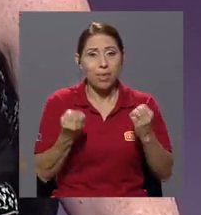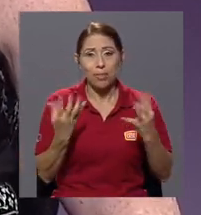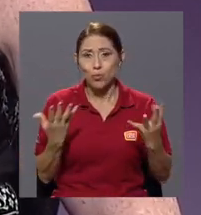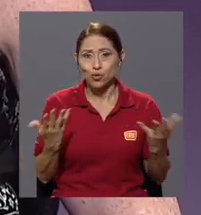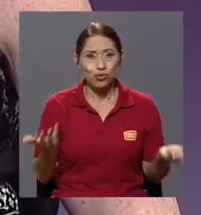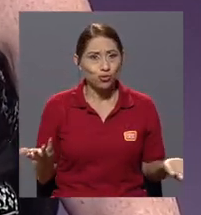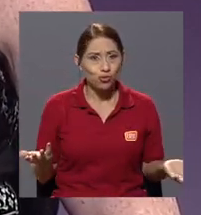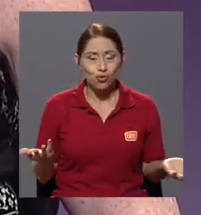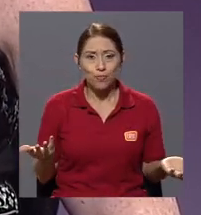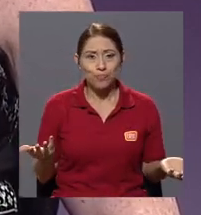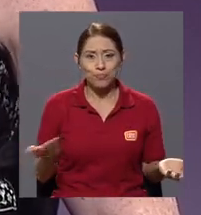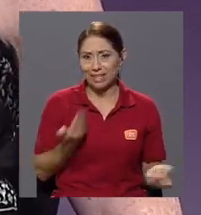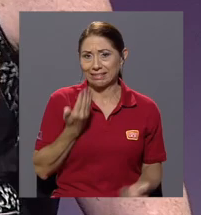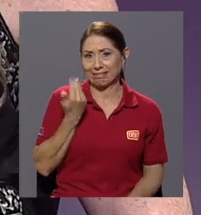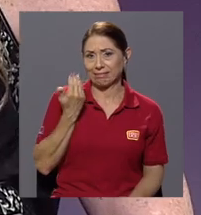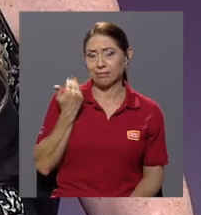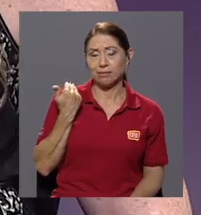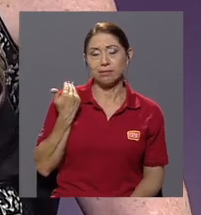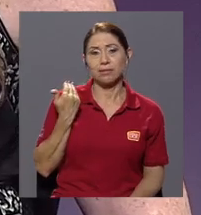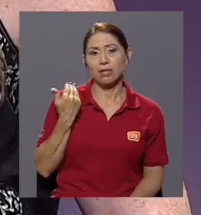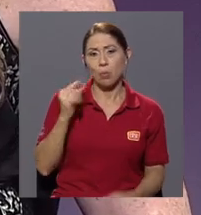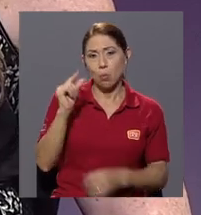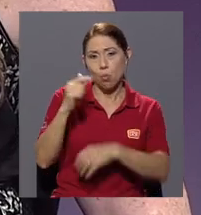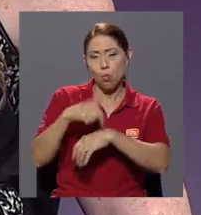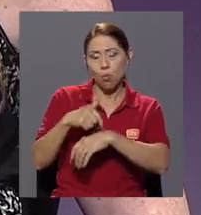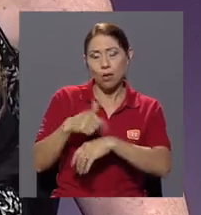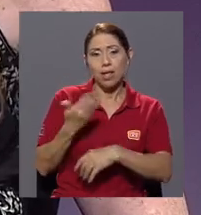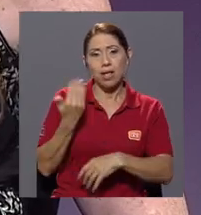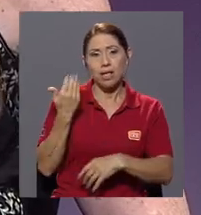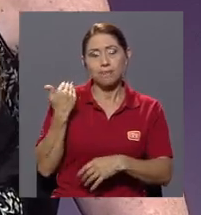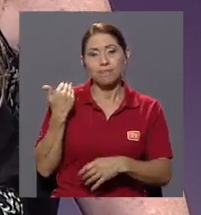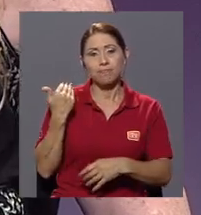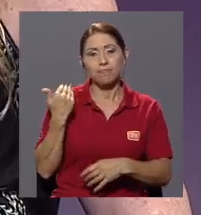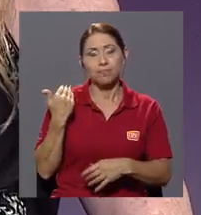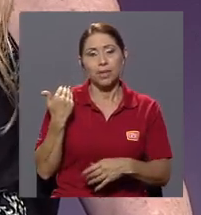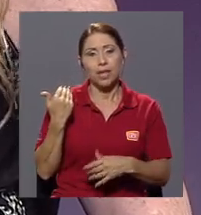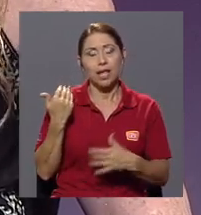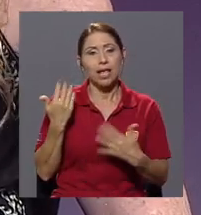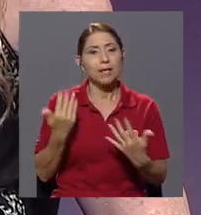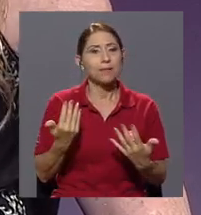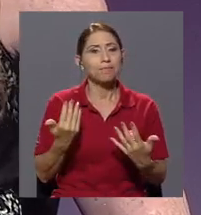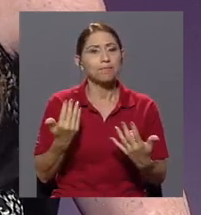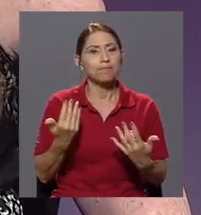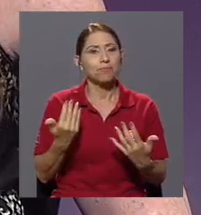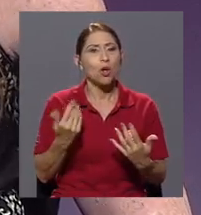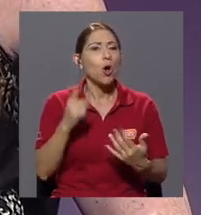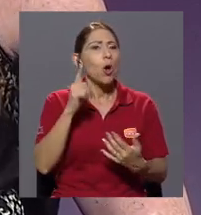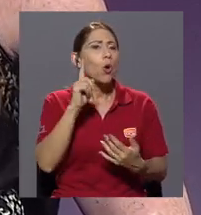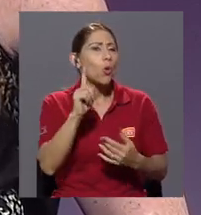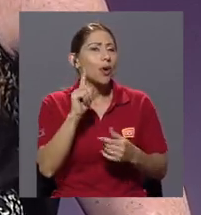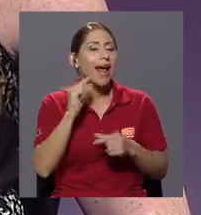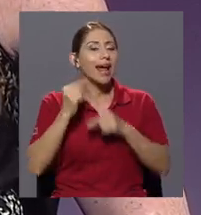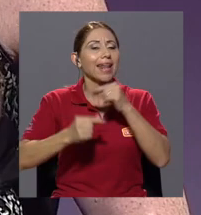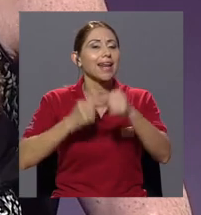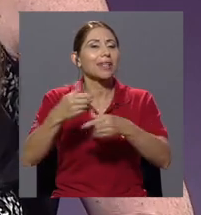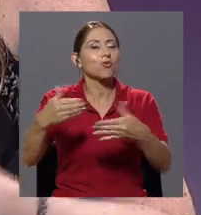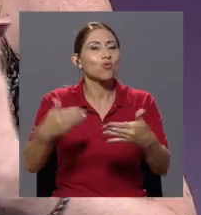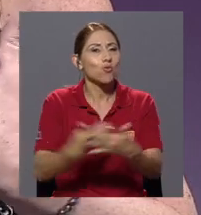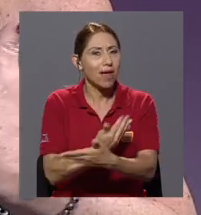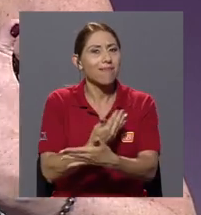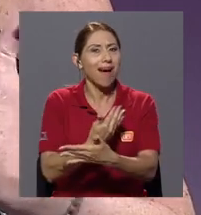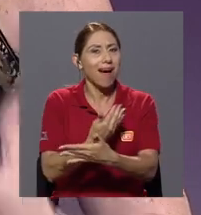recientemente por por quejas de una generación nueva en de costa